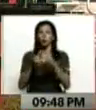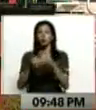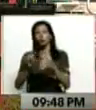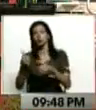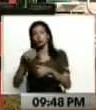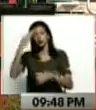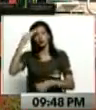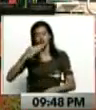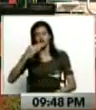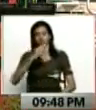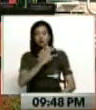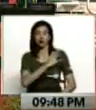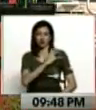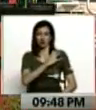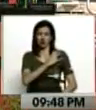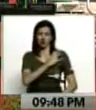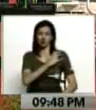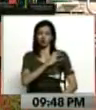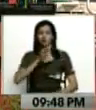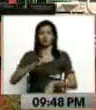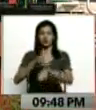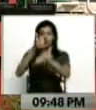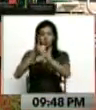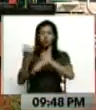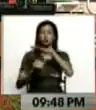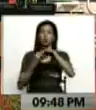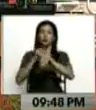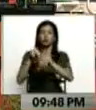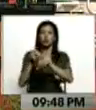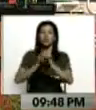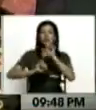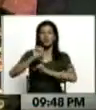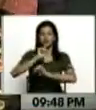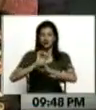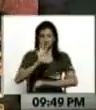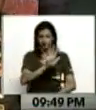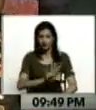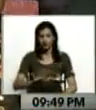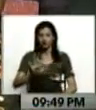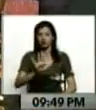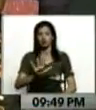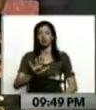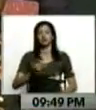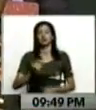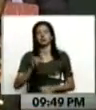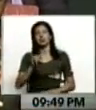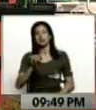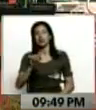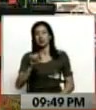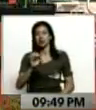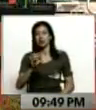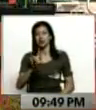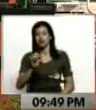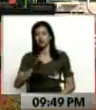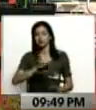Venezuela de brigada F Manuel guill Rivas director del Instituto de los estudios la defensa